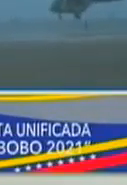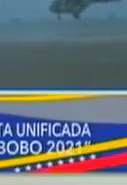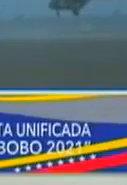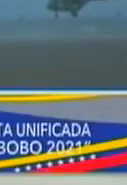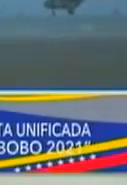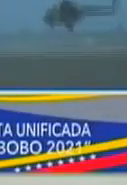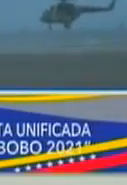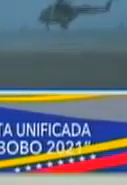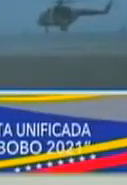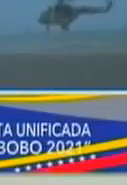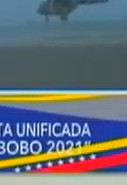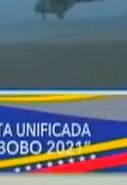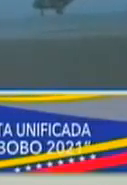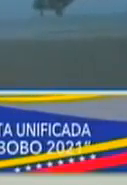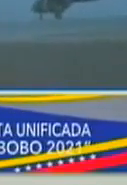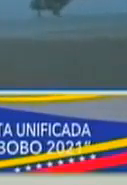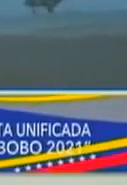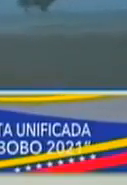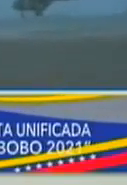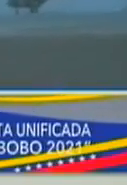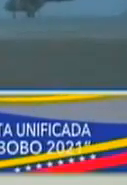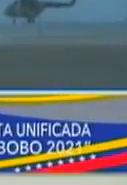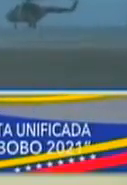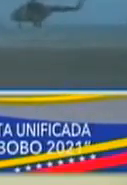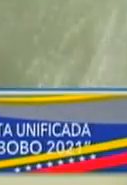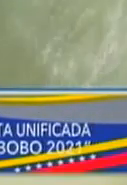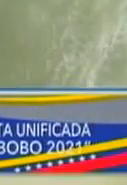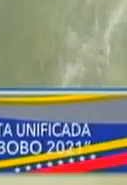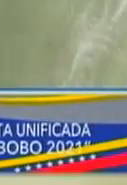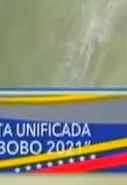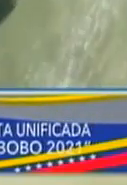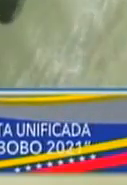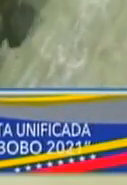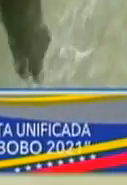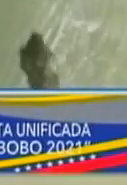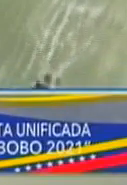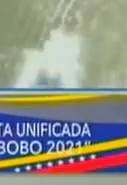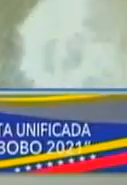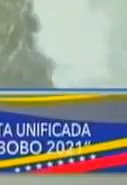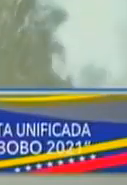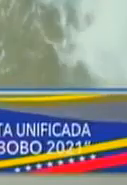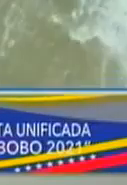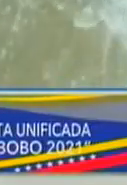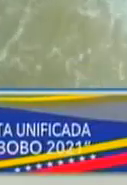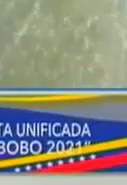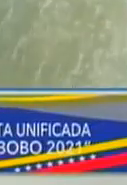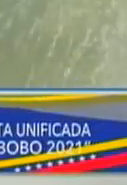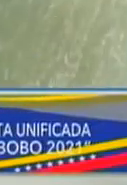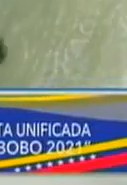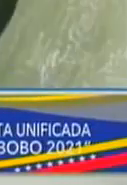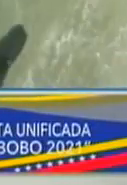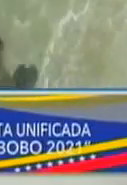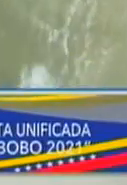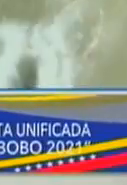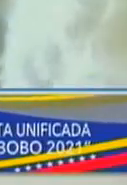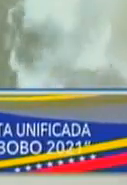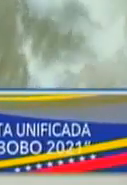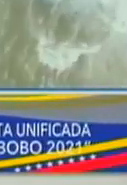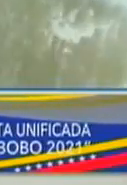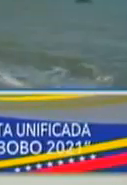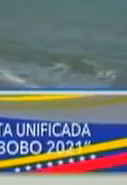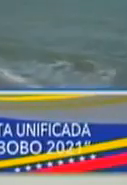Combinación y unión perfecta, cívico, militar, policial. Unión cívico, militar, policial.